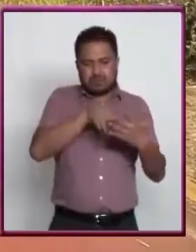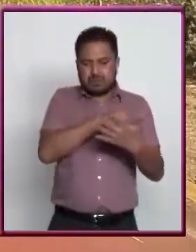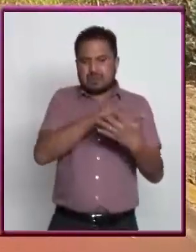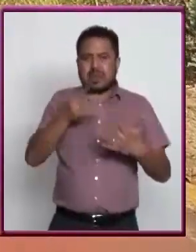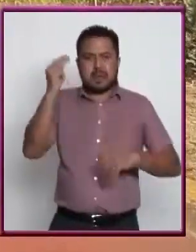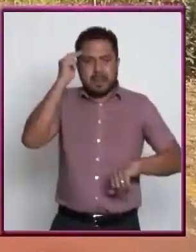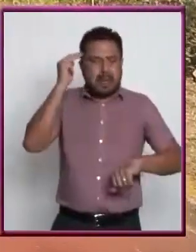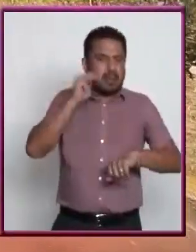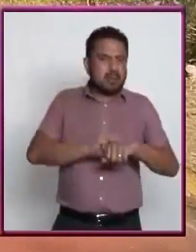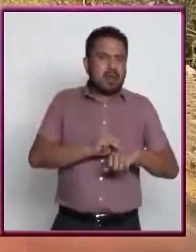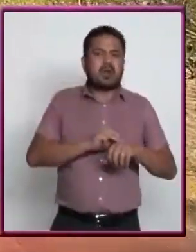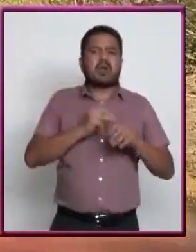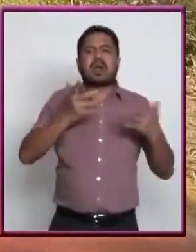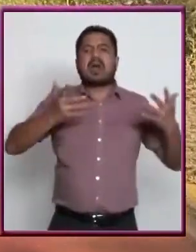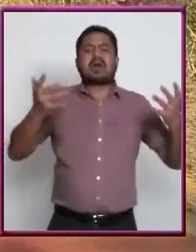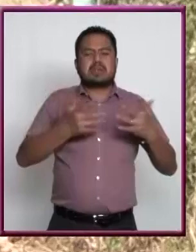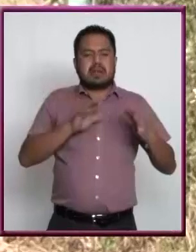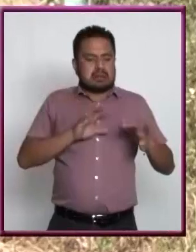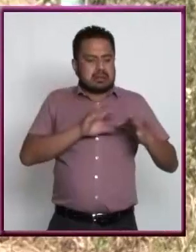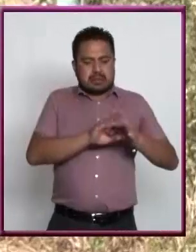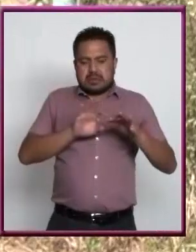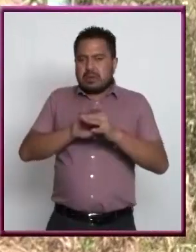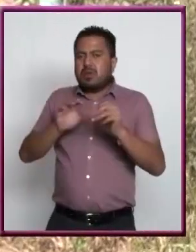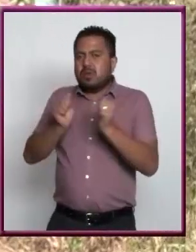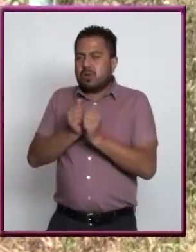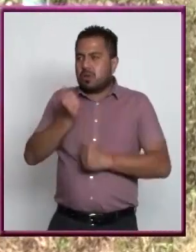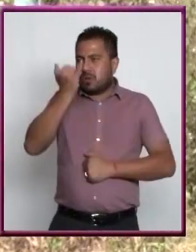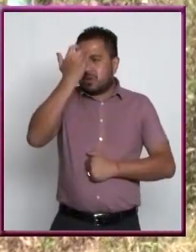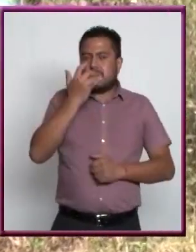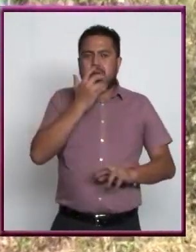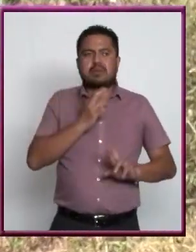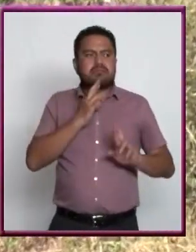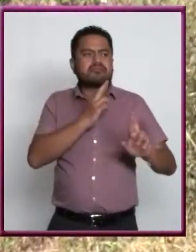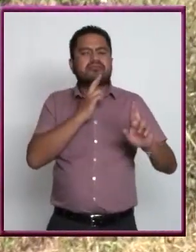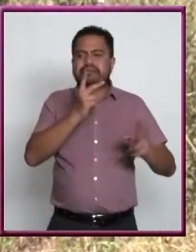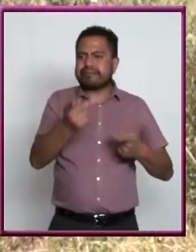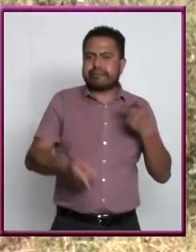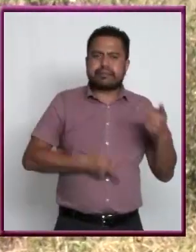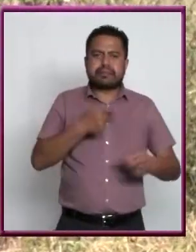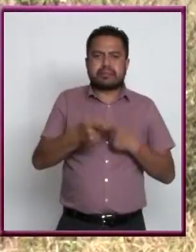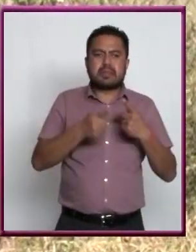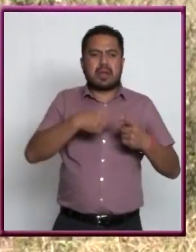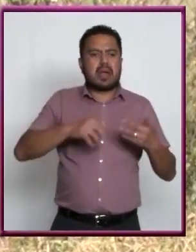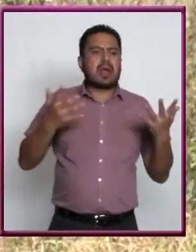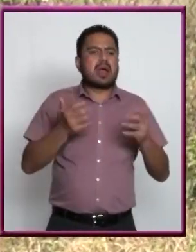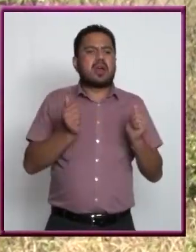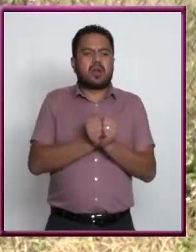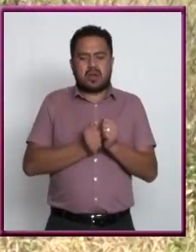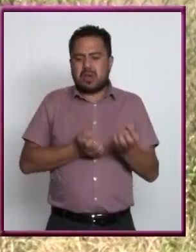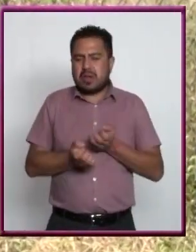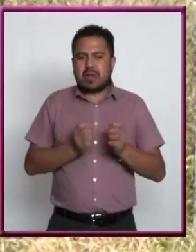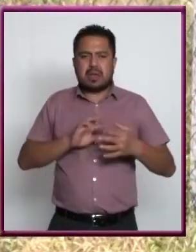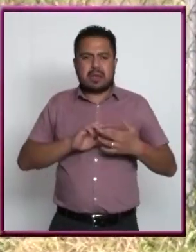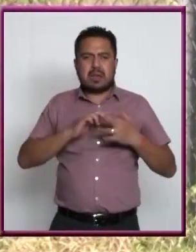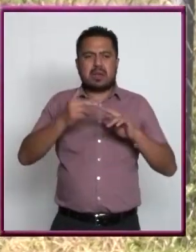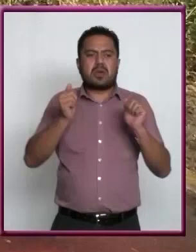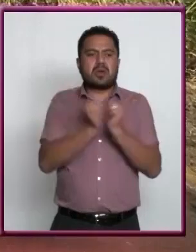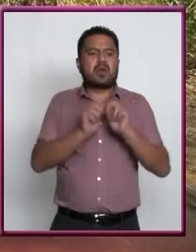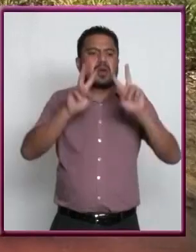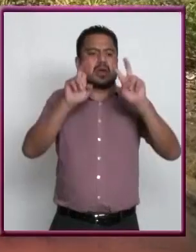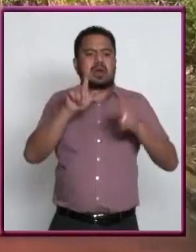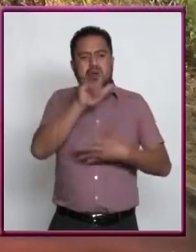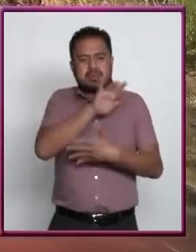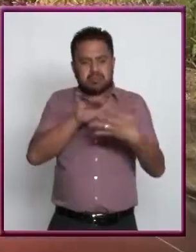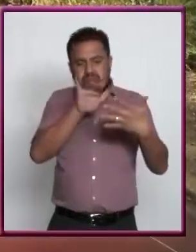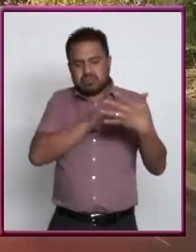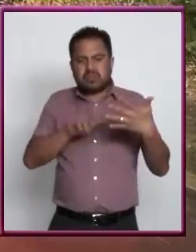esquemas, memorizar, hacer asociación con imágenes, responder a preguntas, practicar con ejercicios relacionados al tema y